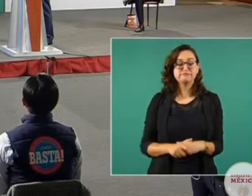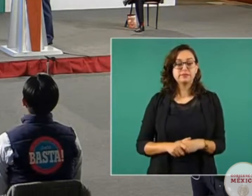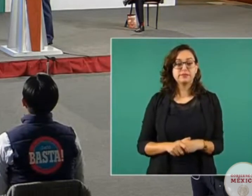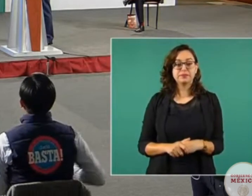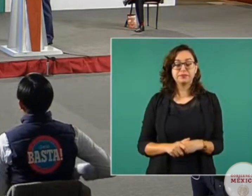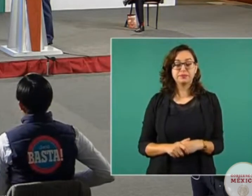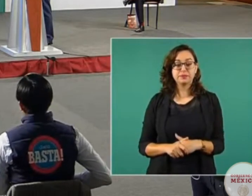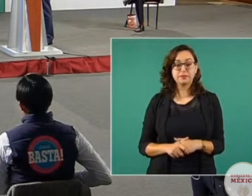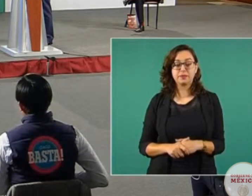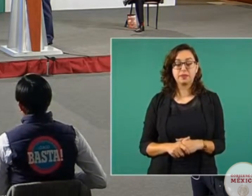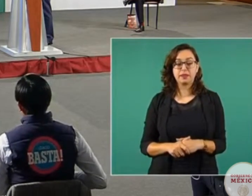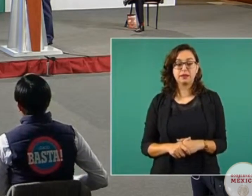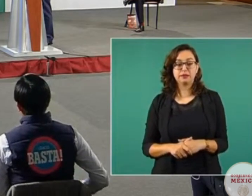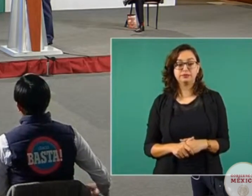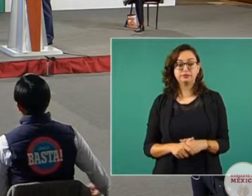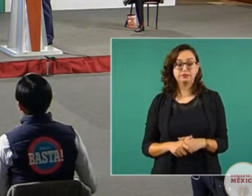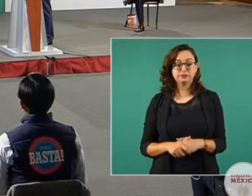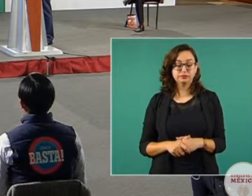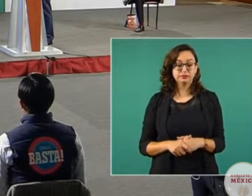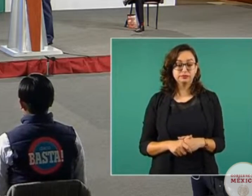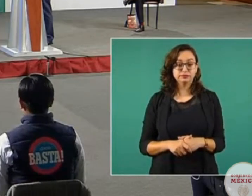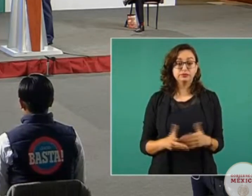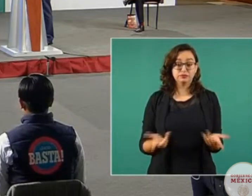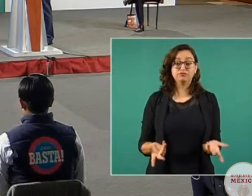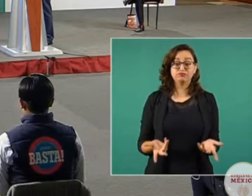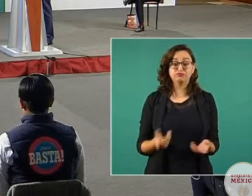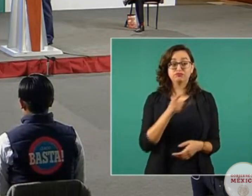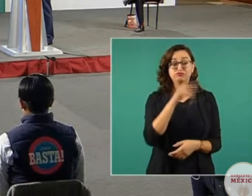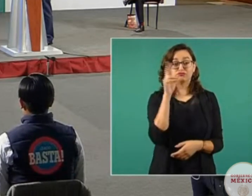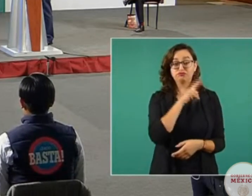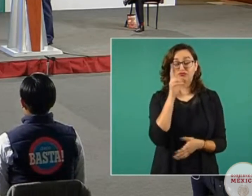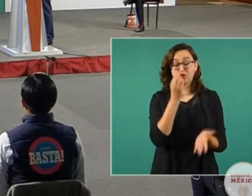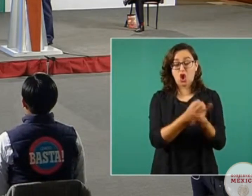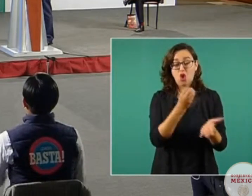Ahora ya vivo del oro de Moscú,